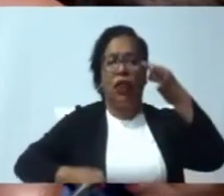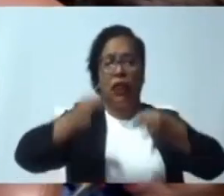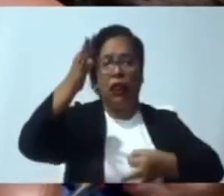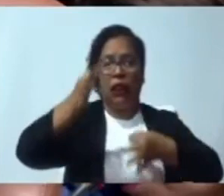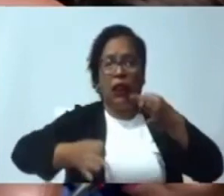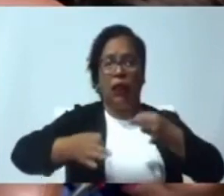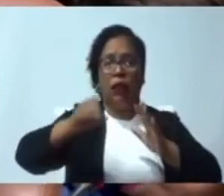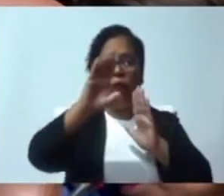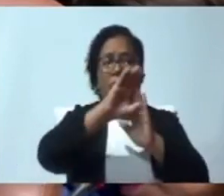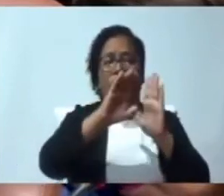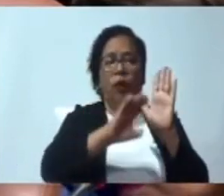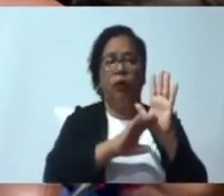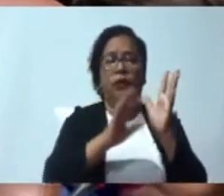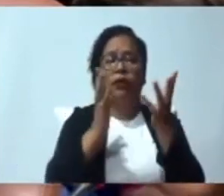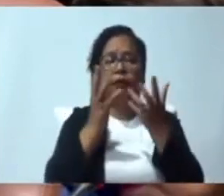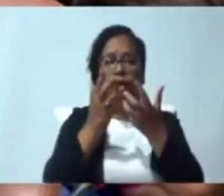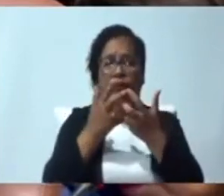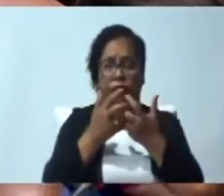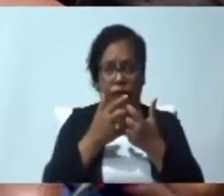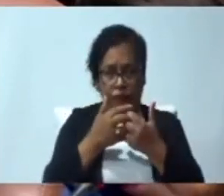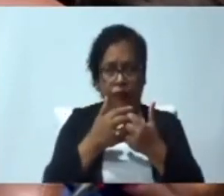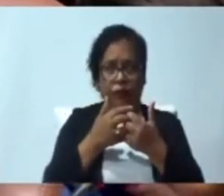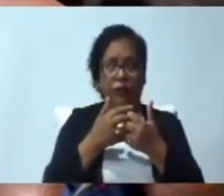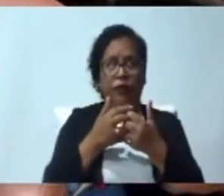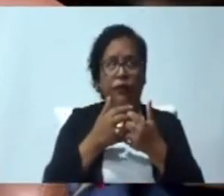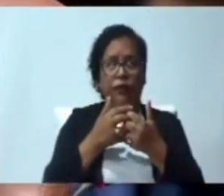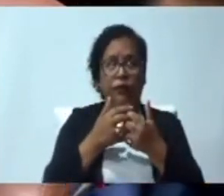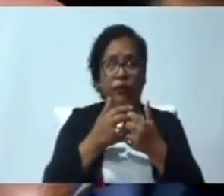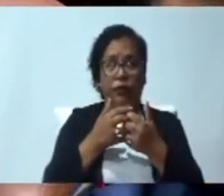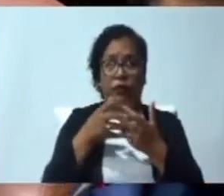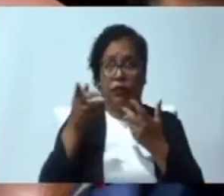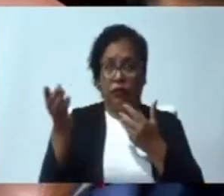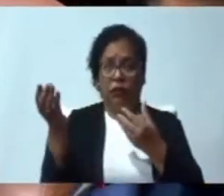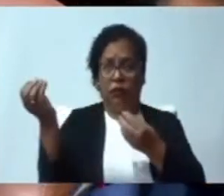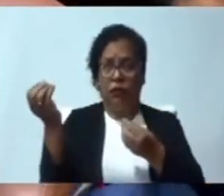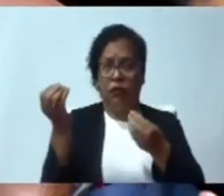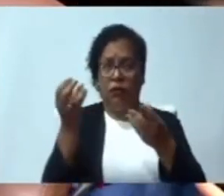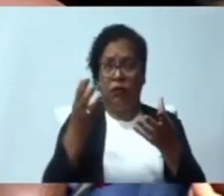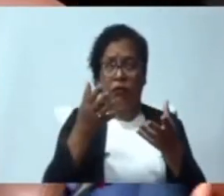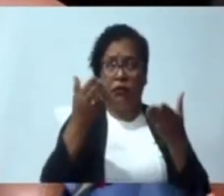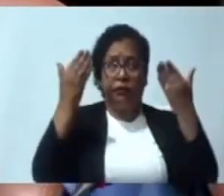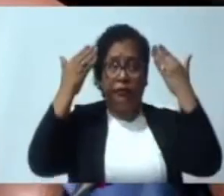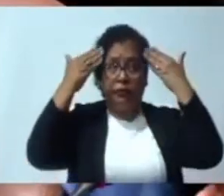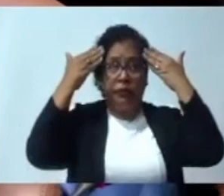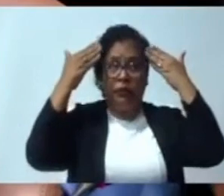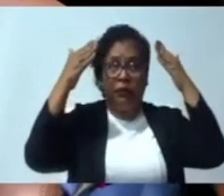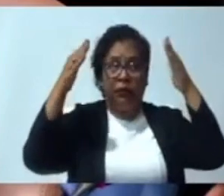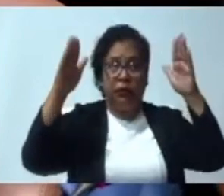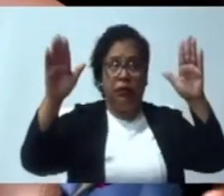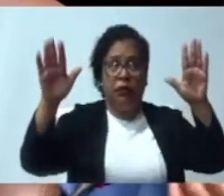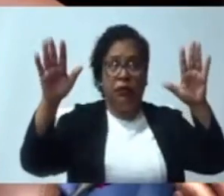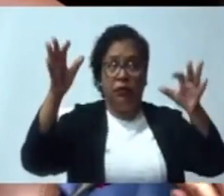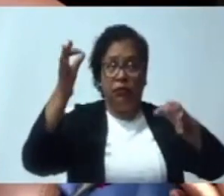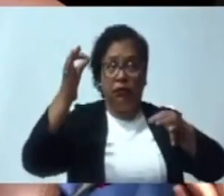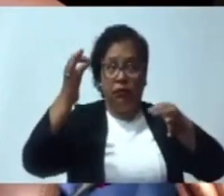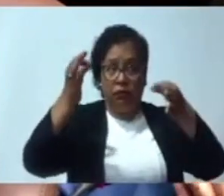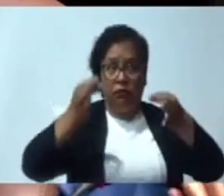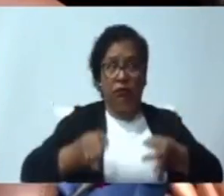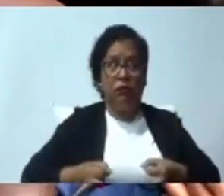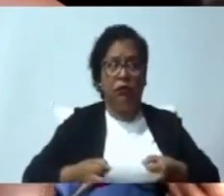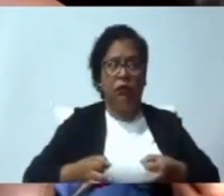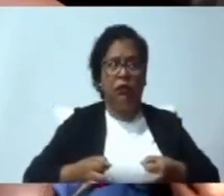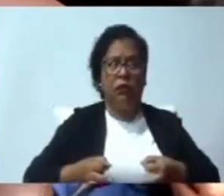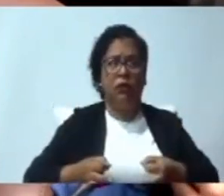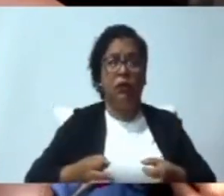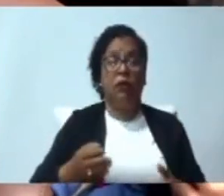sus argumentos dice que desconoce la decisión y ciertamente aquí creo que la mayoría la